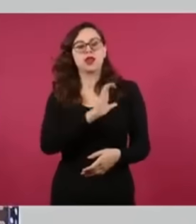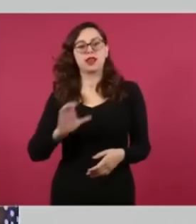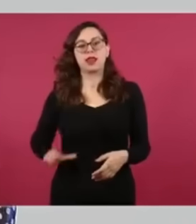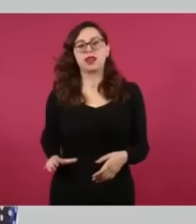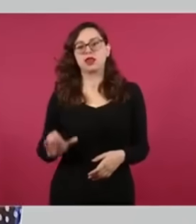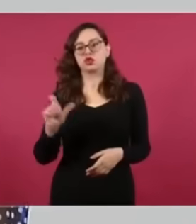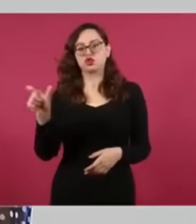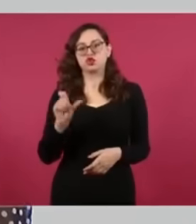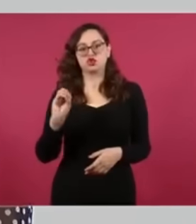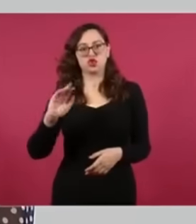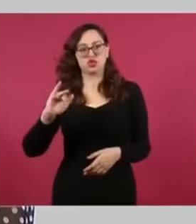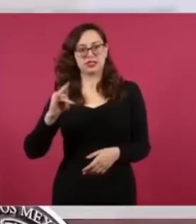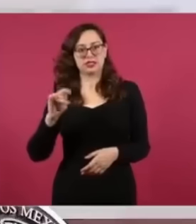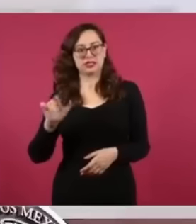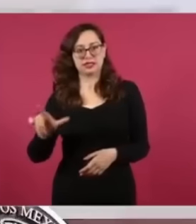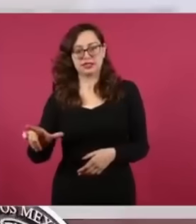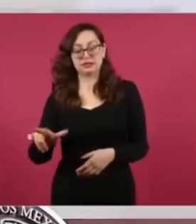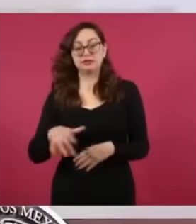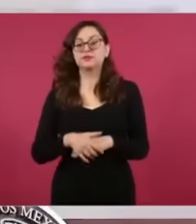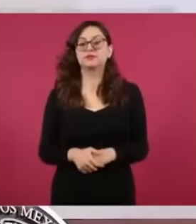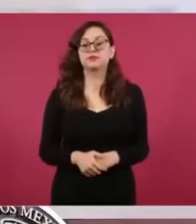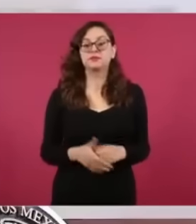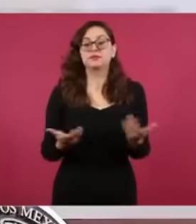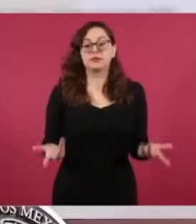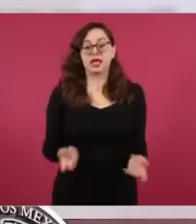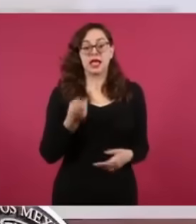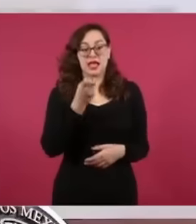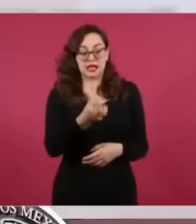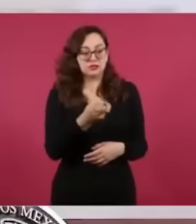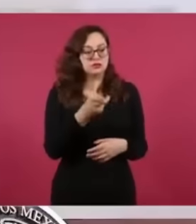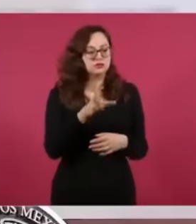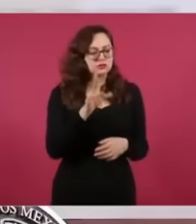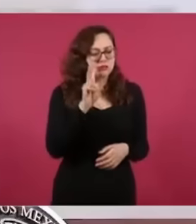29.650 cuentas que impulsan el narco hashtag, solo